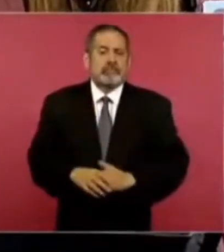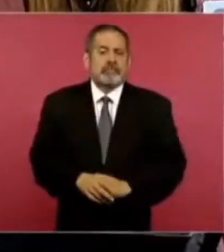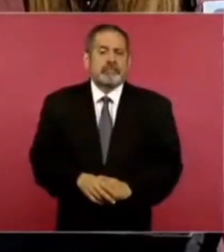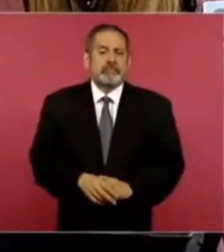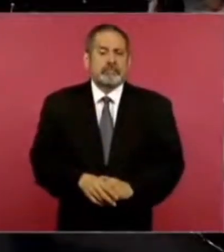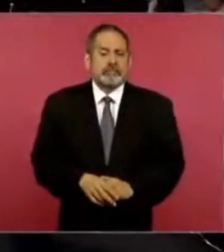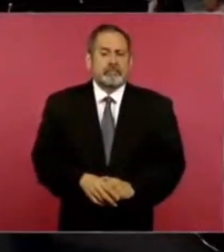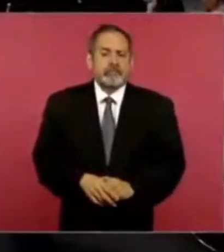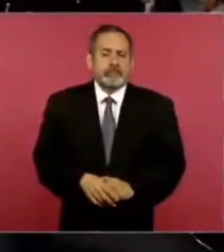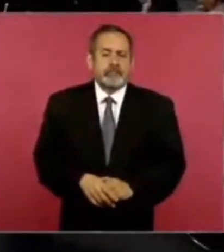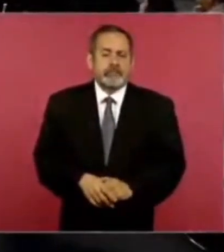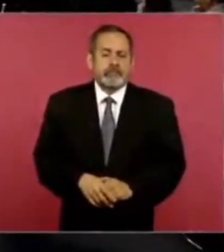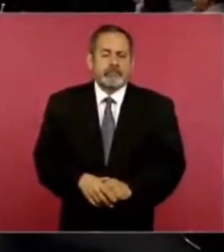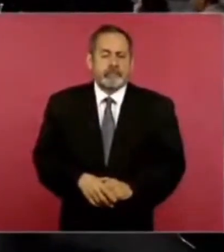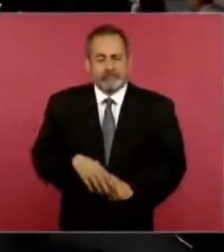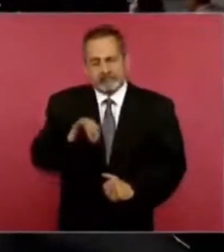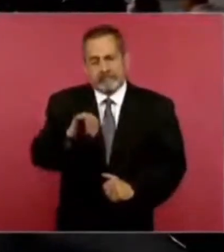casi